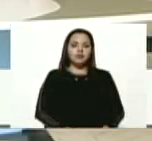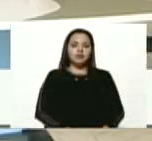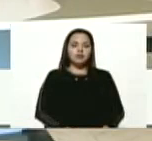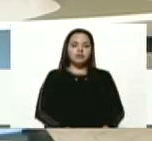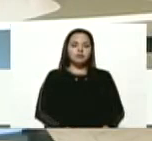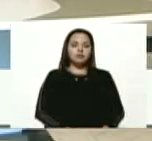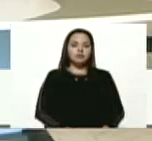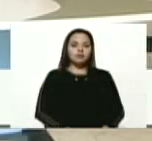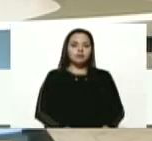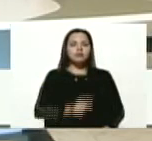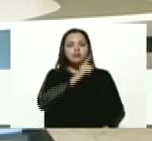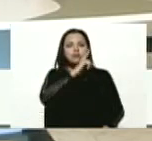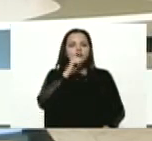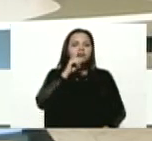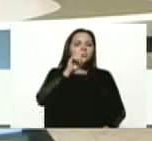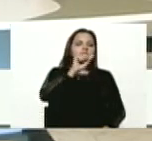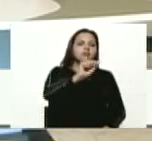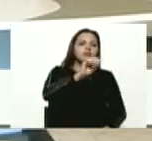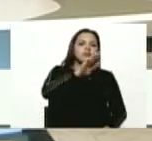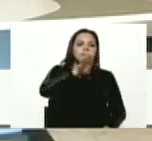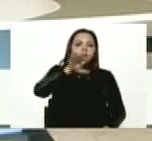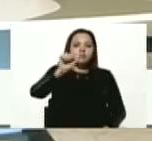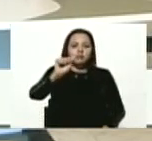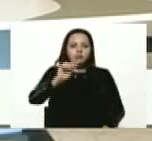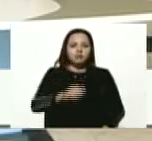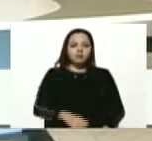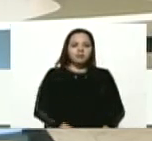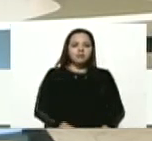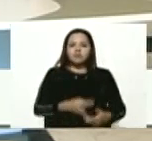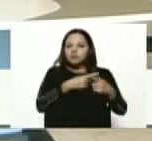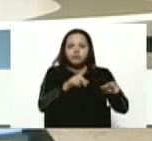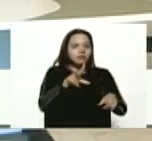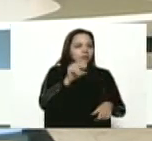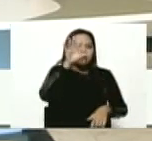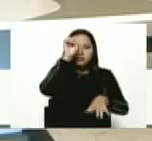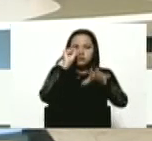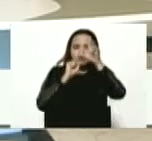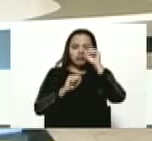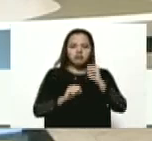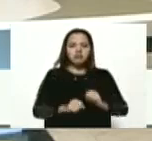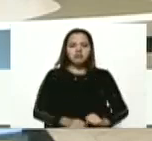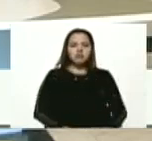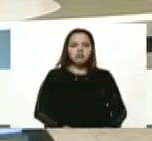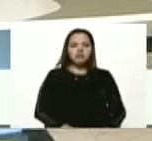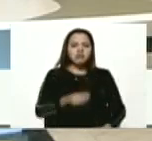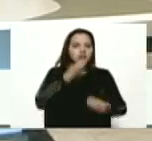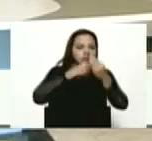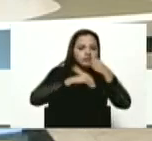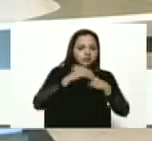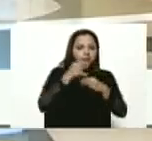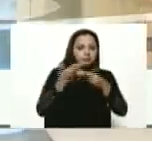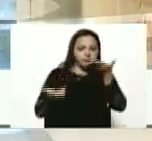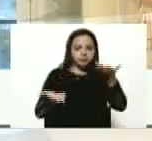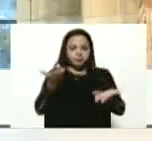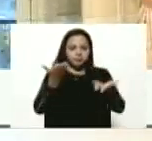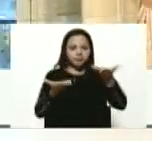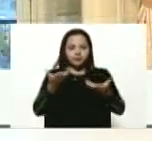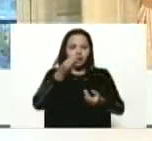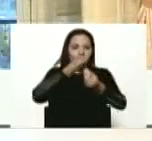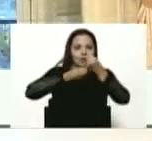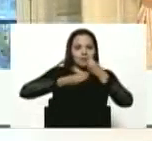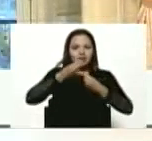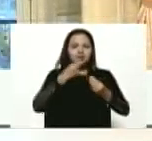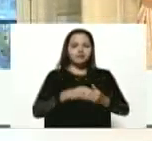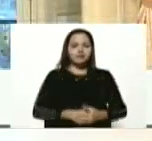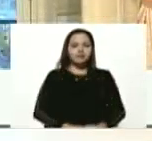Lo llaman el ABA, pero si me pongo a decir el ABA, nadie entiende. Alimentos balanceados de animales. Todos